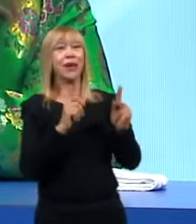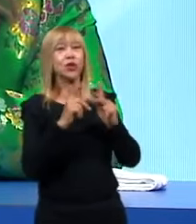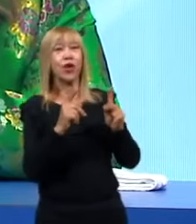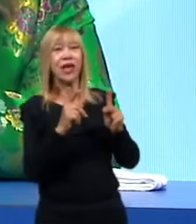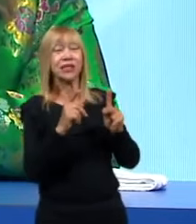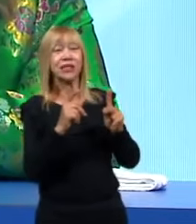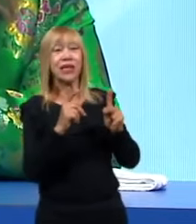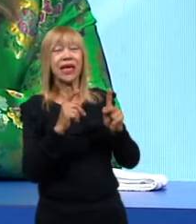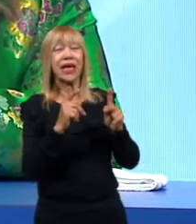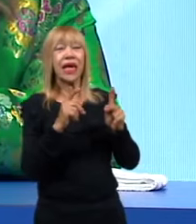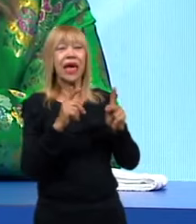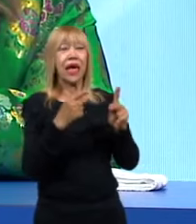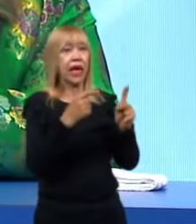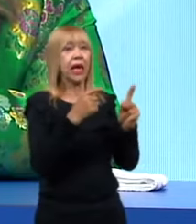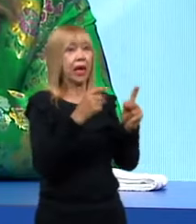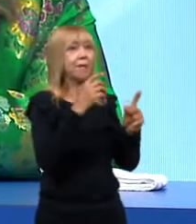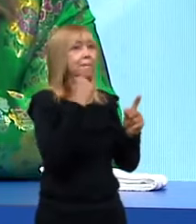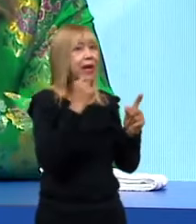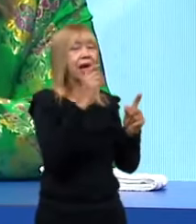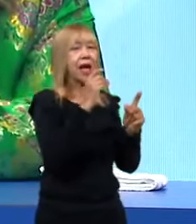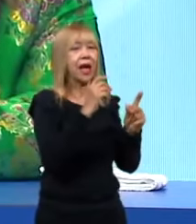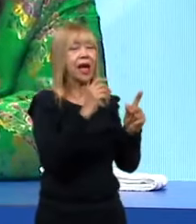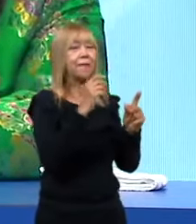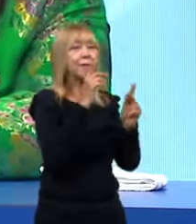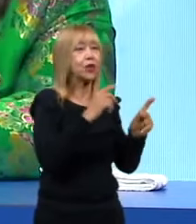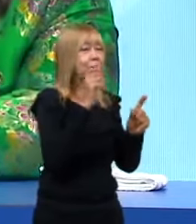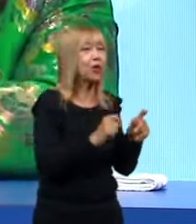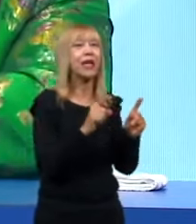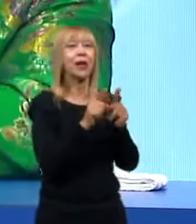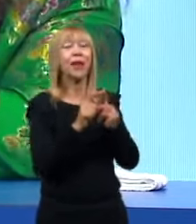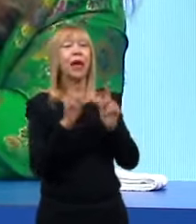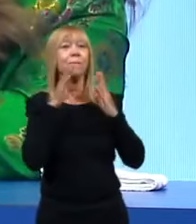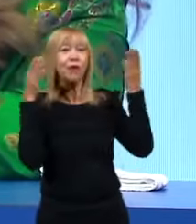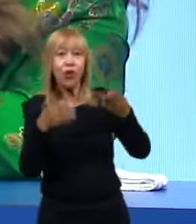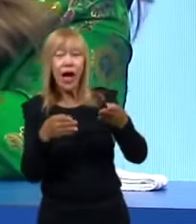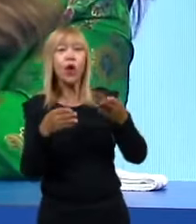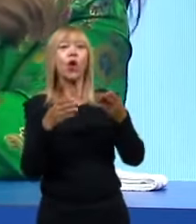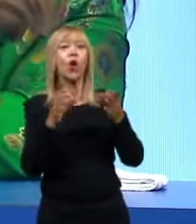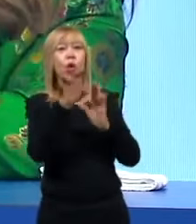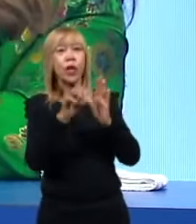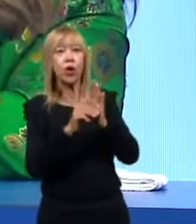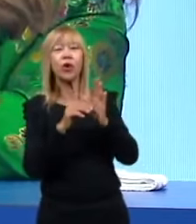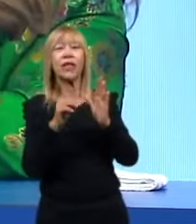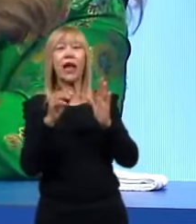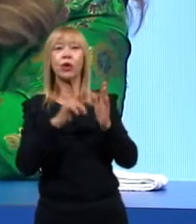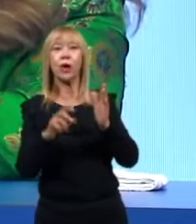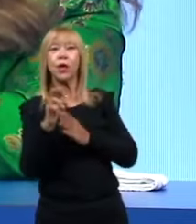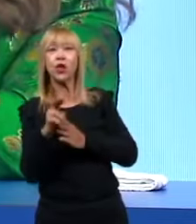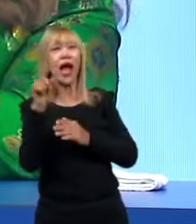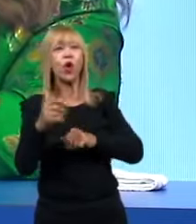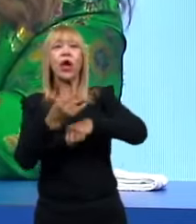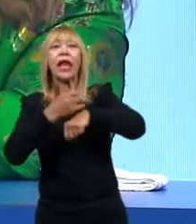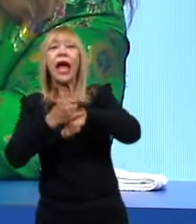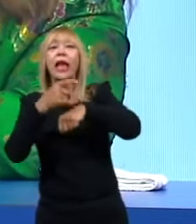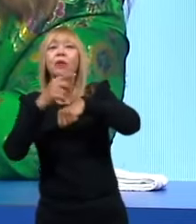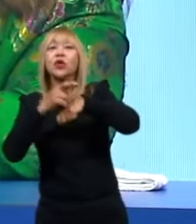de geriatría, técnicos. Nosotros tenemos que volver a reenfocar los currículos de la Universidad de Puerto Rico a lo que la isla